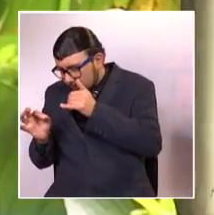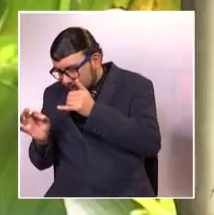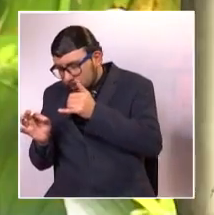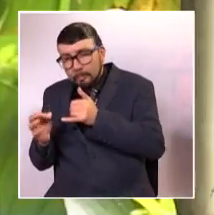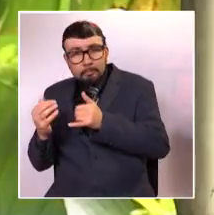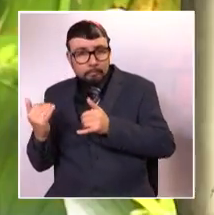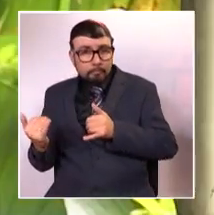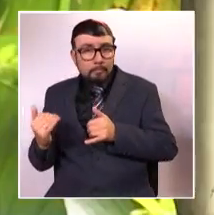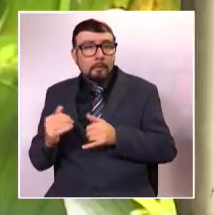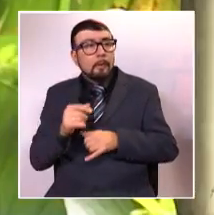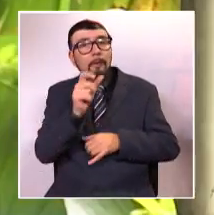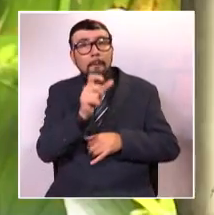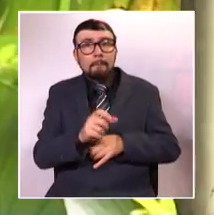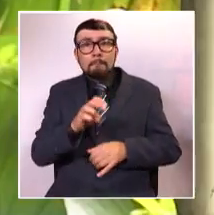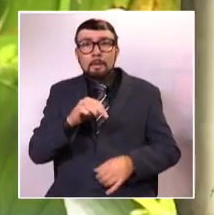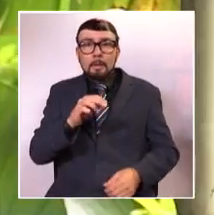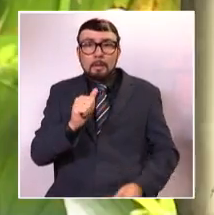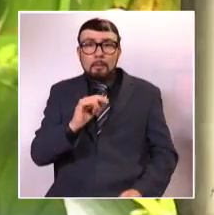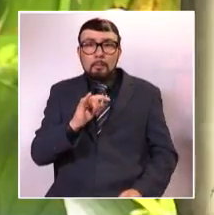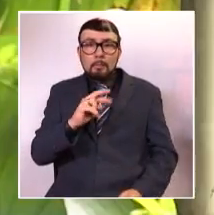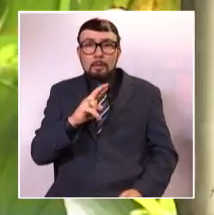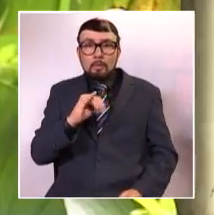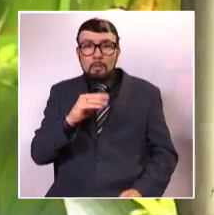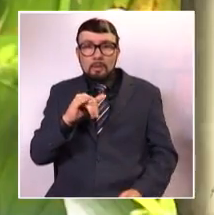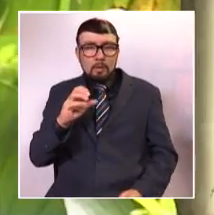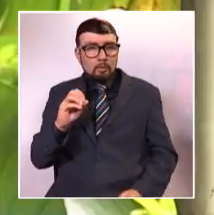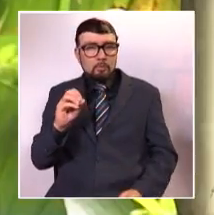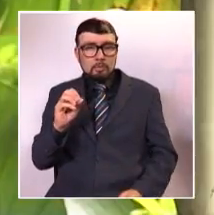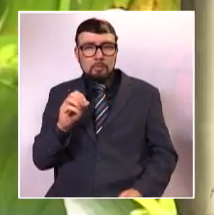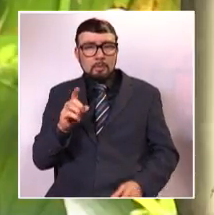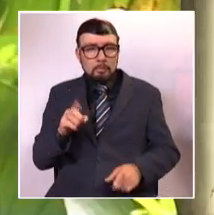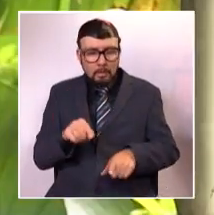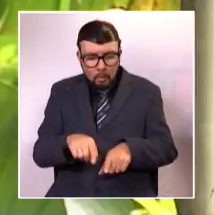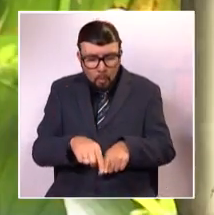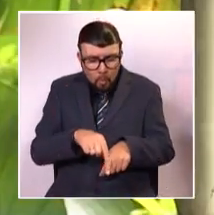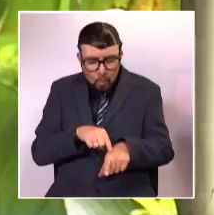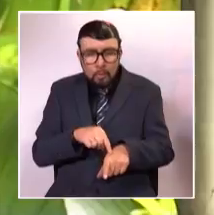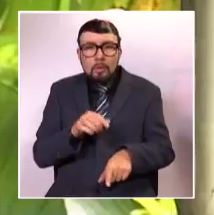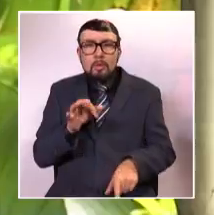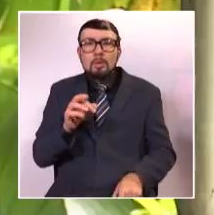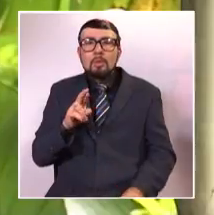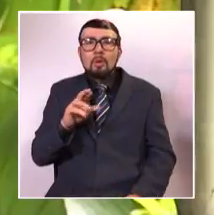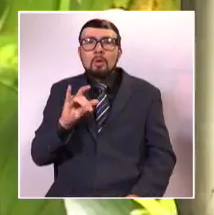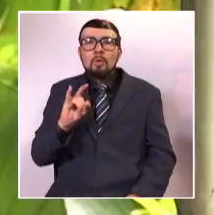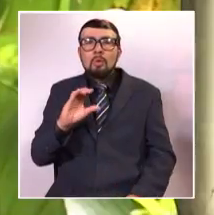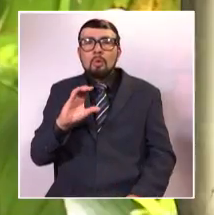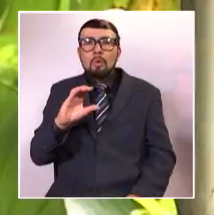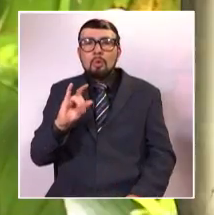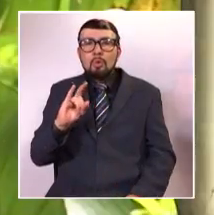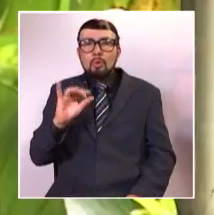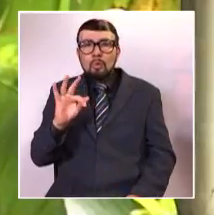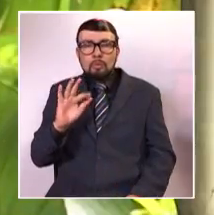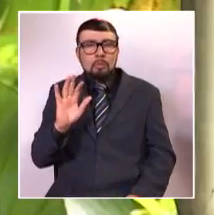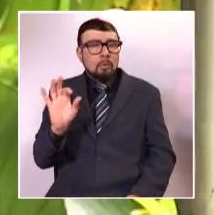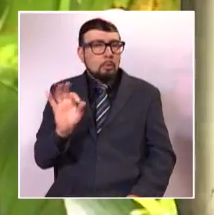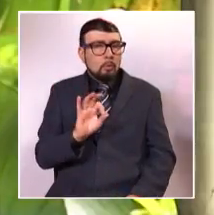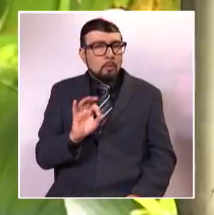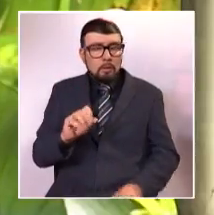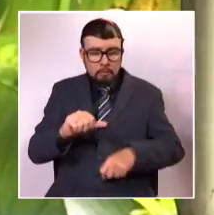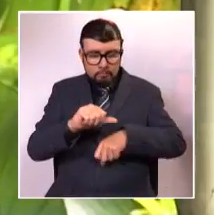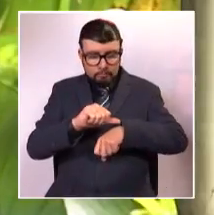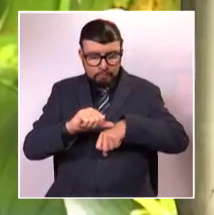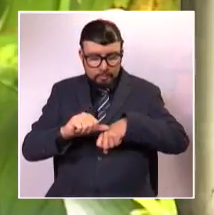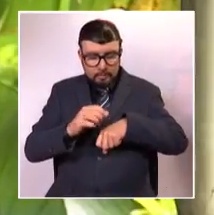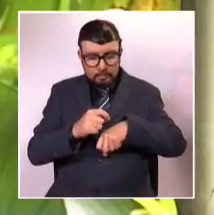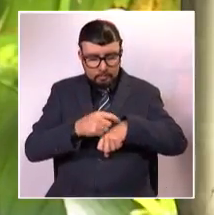ecografía por el doctor Mauricio, por biopsia con aguja gruesa que se llama TrueCut, o por biopsia con